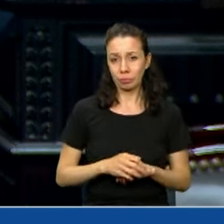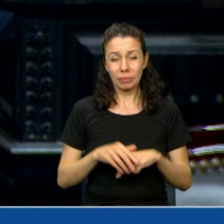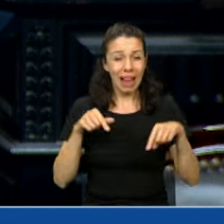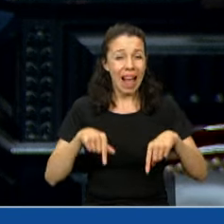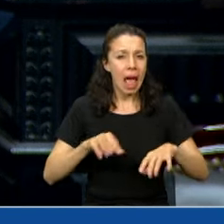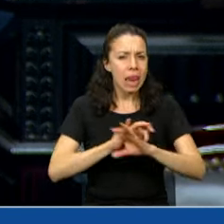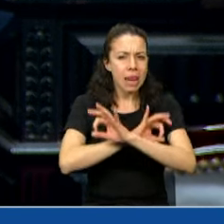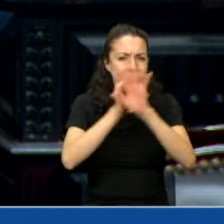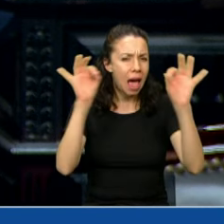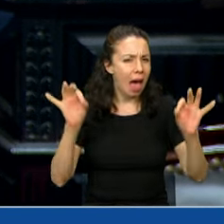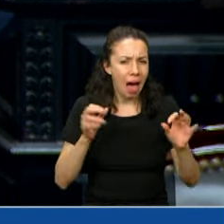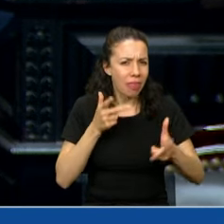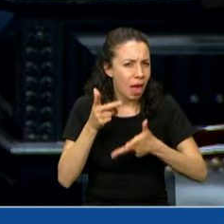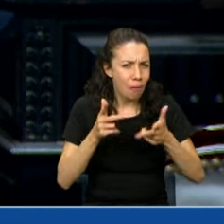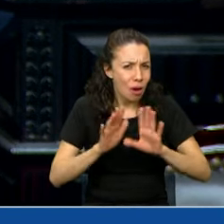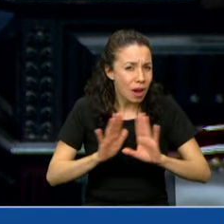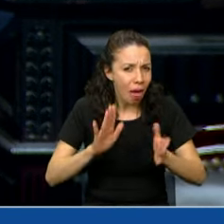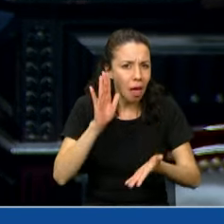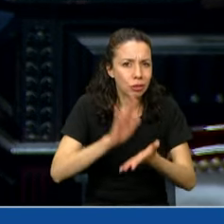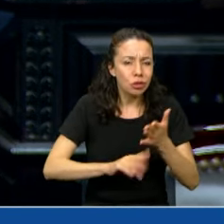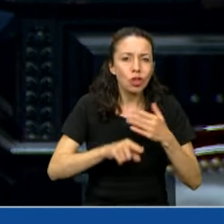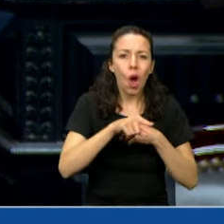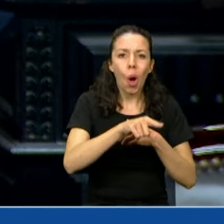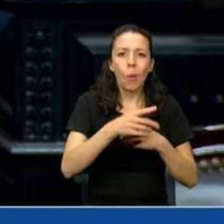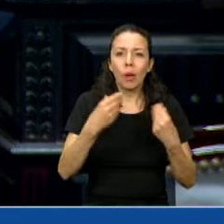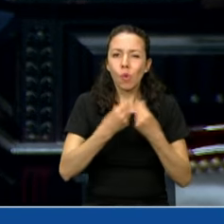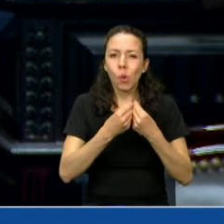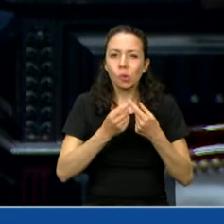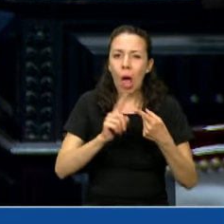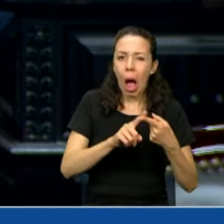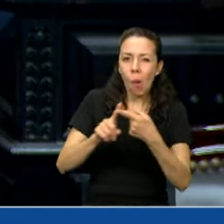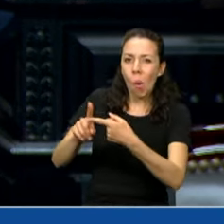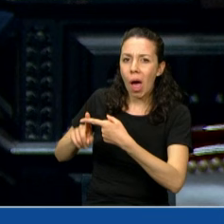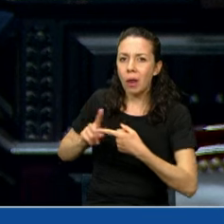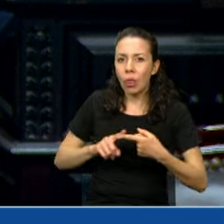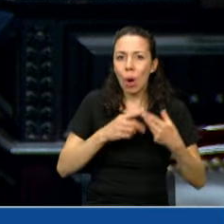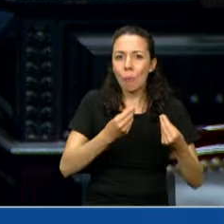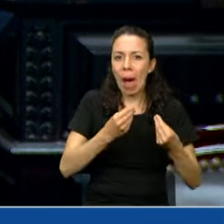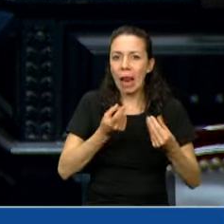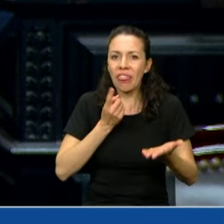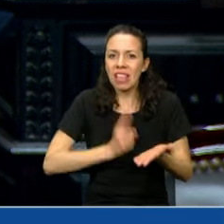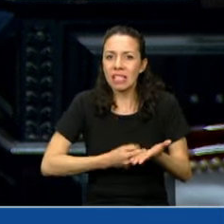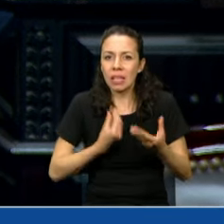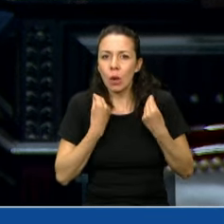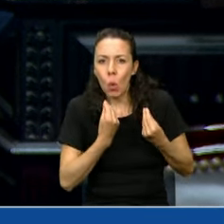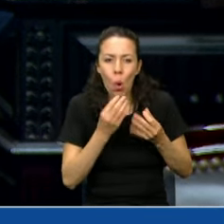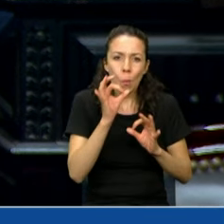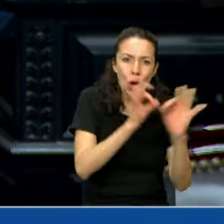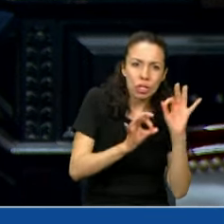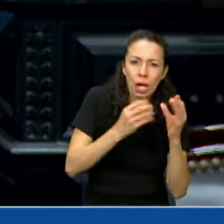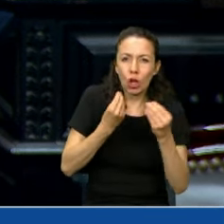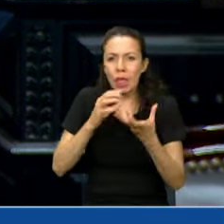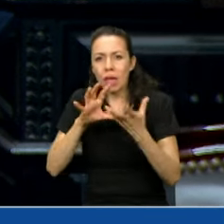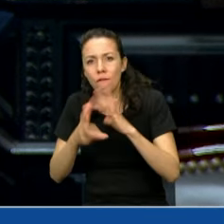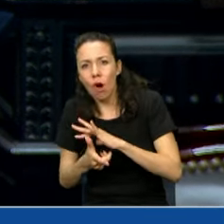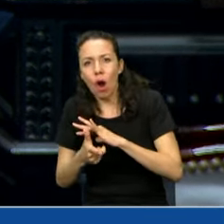discrecionalidad que se crea este proyecto para el poder ejecutivo a la hora de decidir qué proyecto De qué manera Con